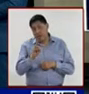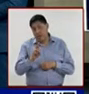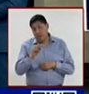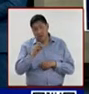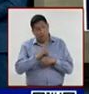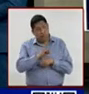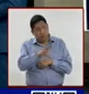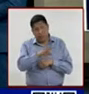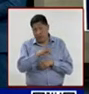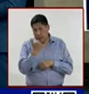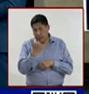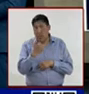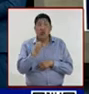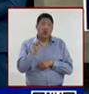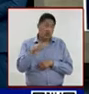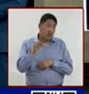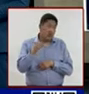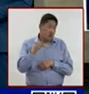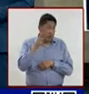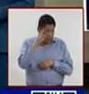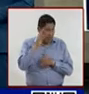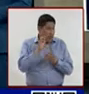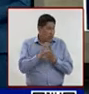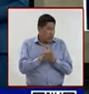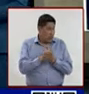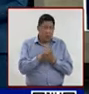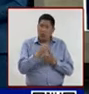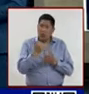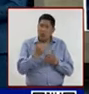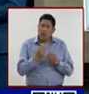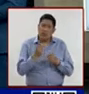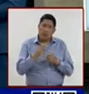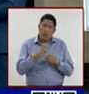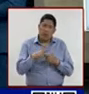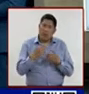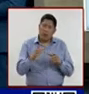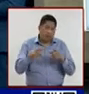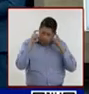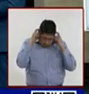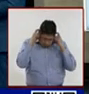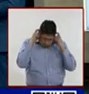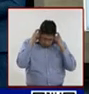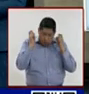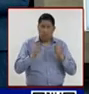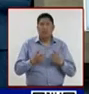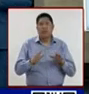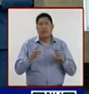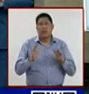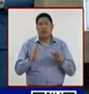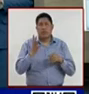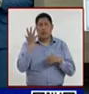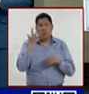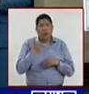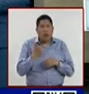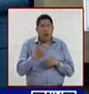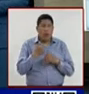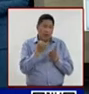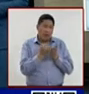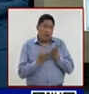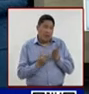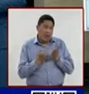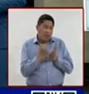para no contagiar al resto. Así es. Yo creo que otros también han hecho parte de su indumentaria, ¿no? Sí. Porque incluso ya hay colores,